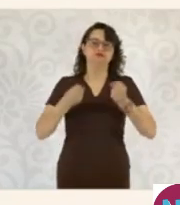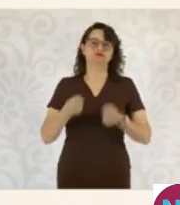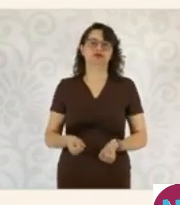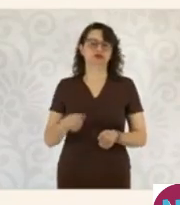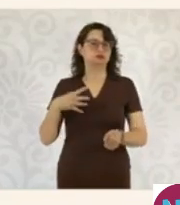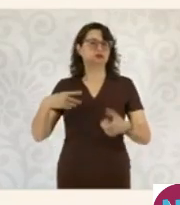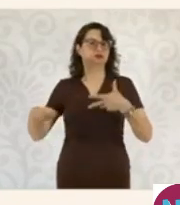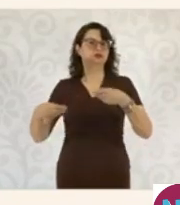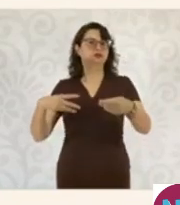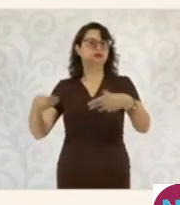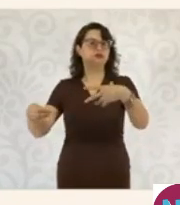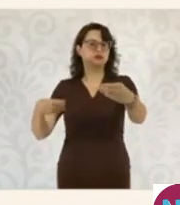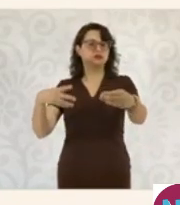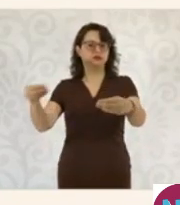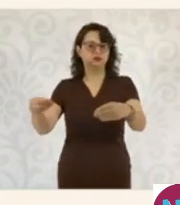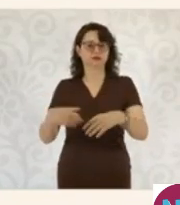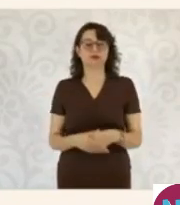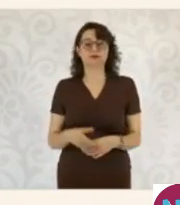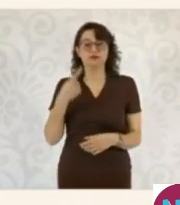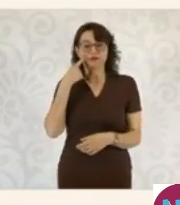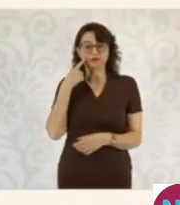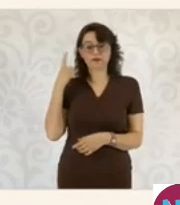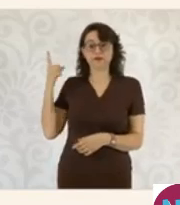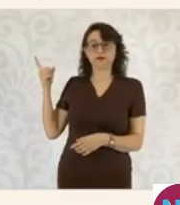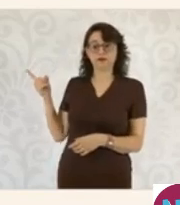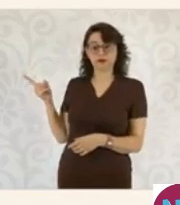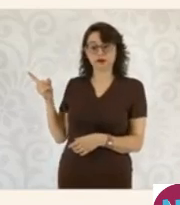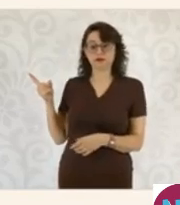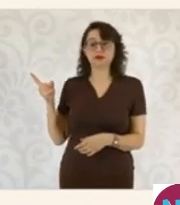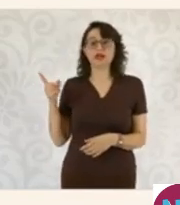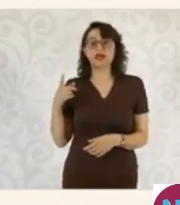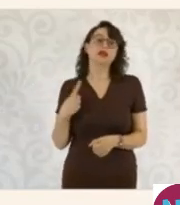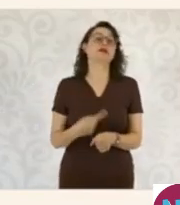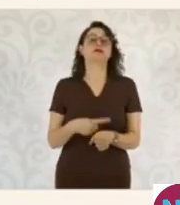para demostrar que en la infección viral, que es la infección viral más